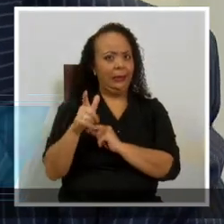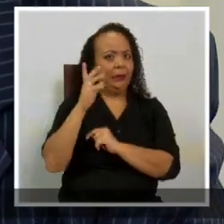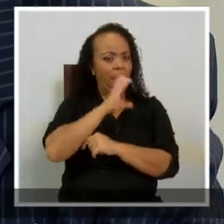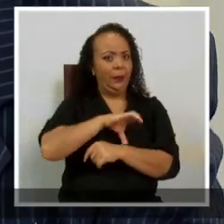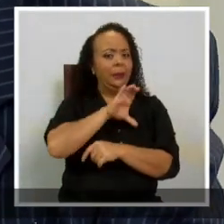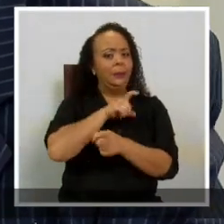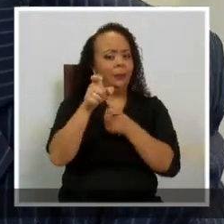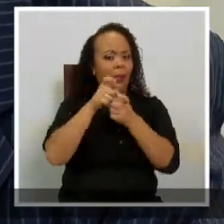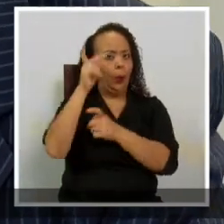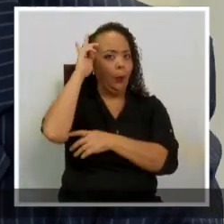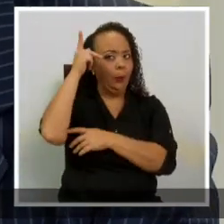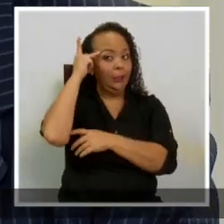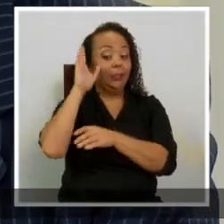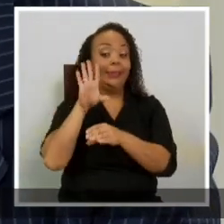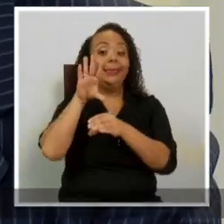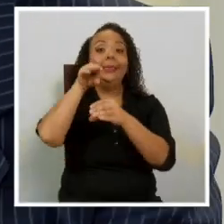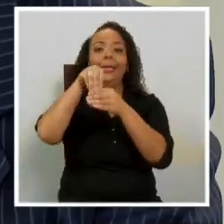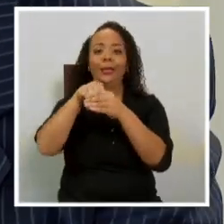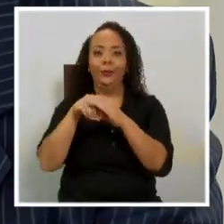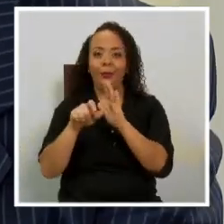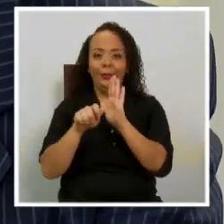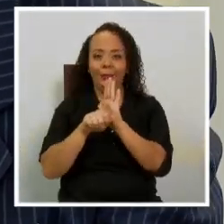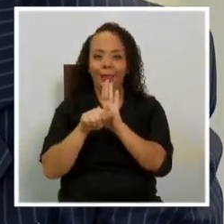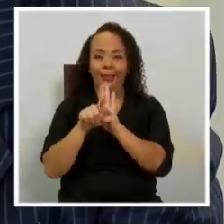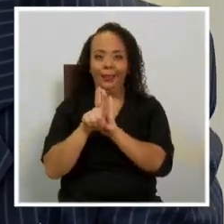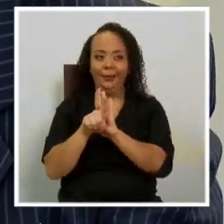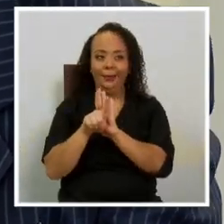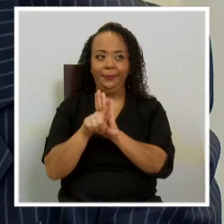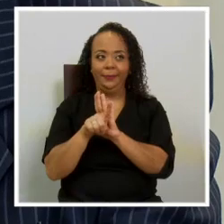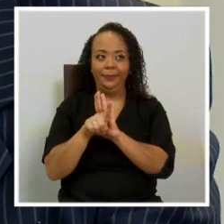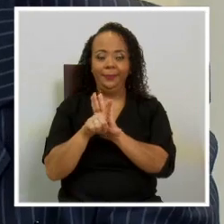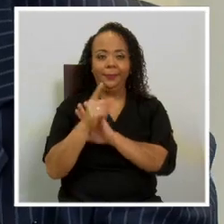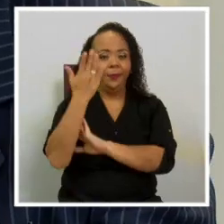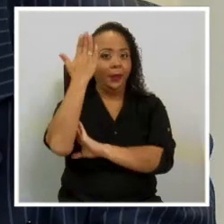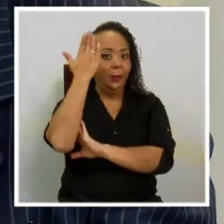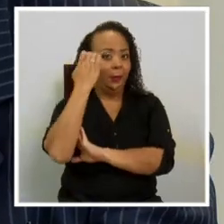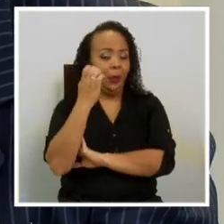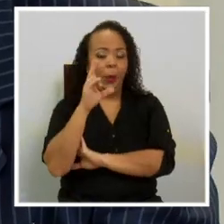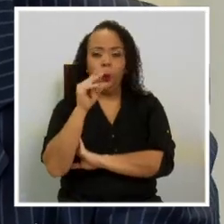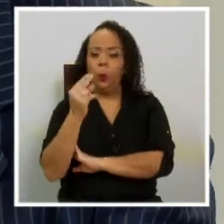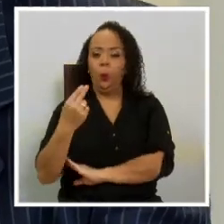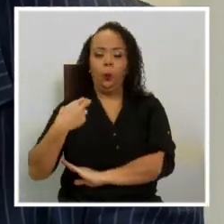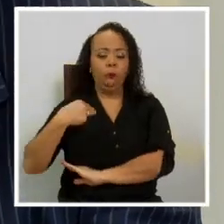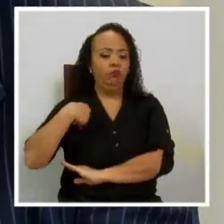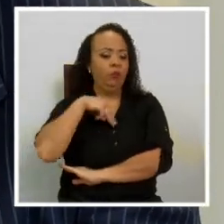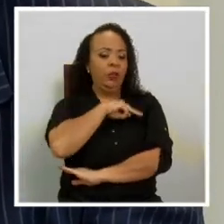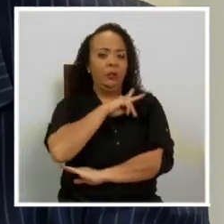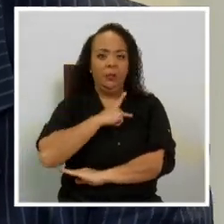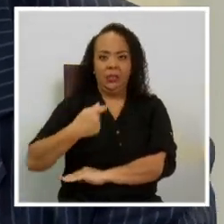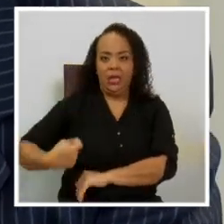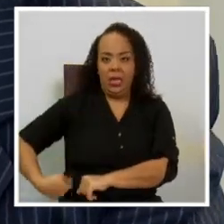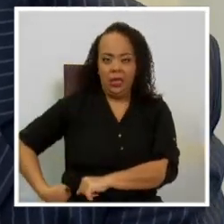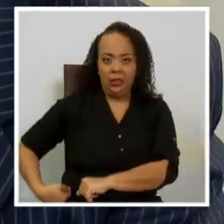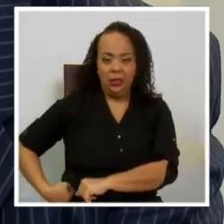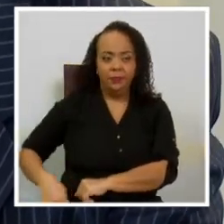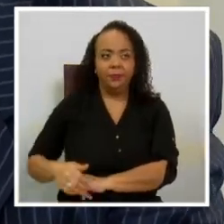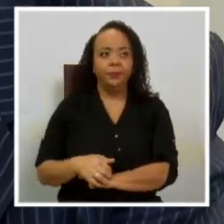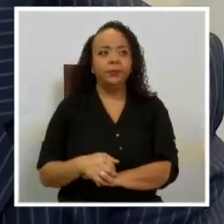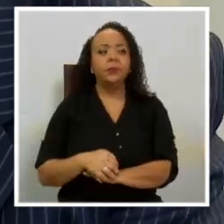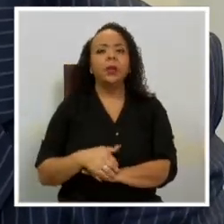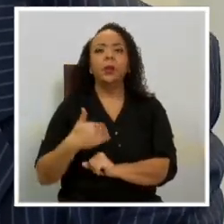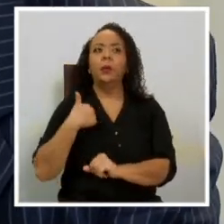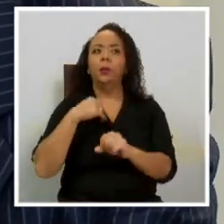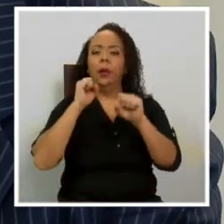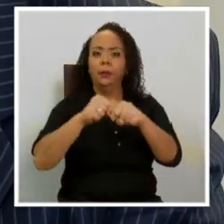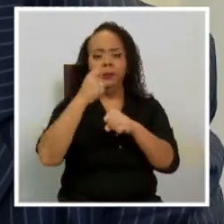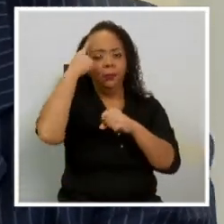manejo político dentro de la Asamblea Legislativa, porque ni como ministro de la presidencia, digamos, tuvo una gran capacidad